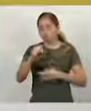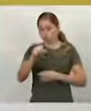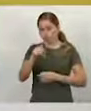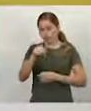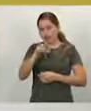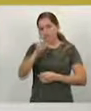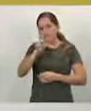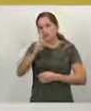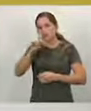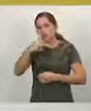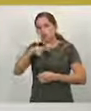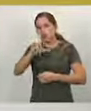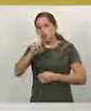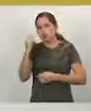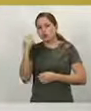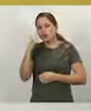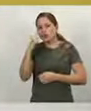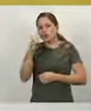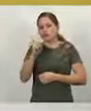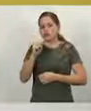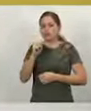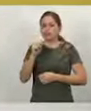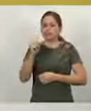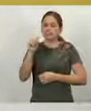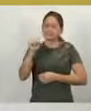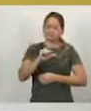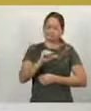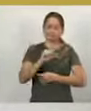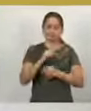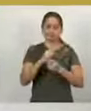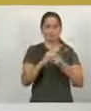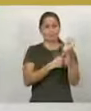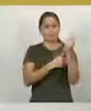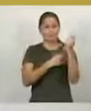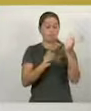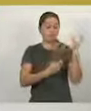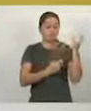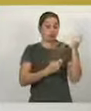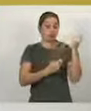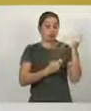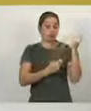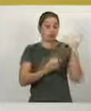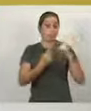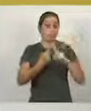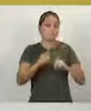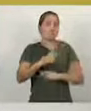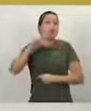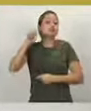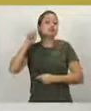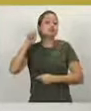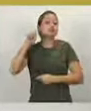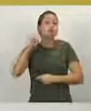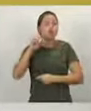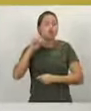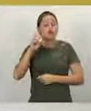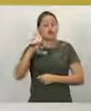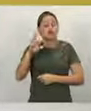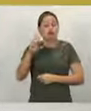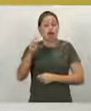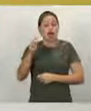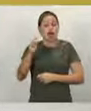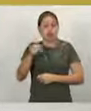julio culminaron con una derrota militar, pero jamás en un fracaso.